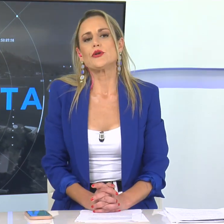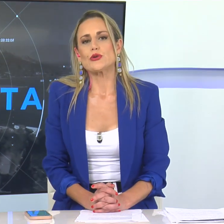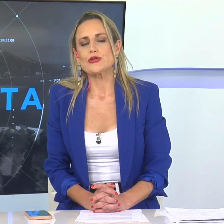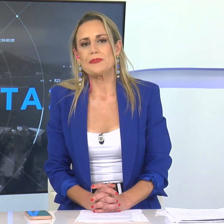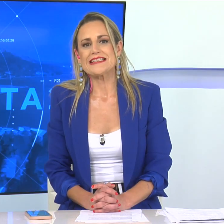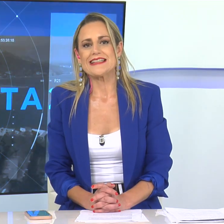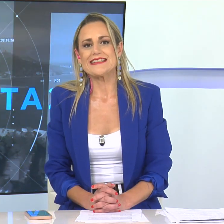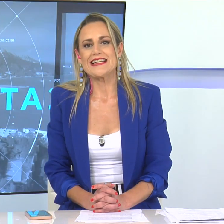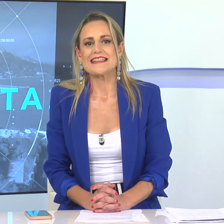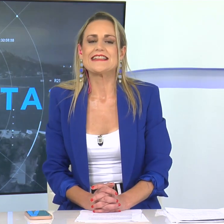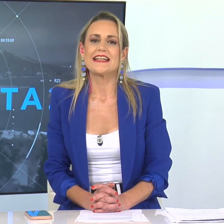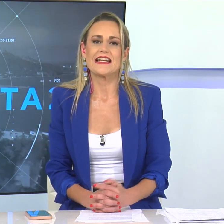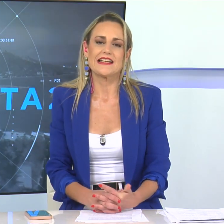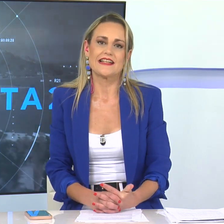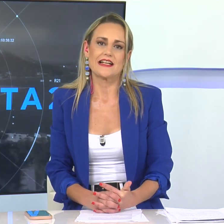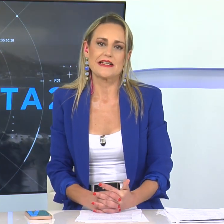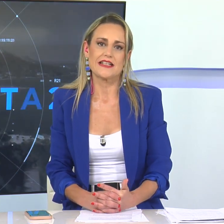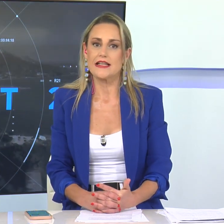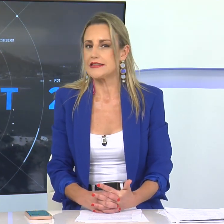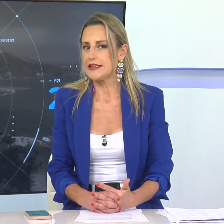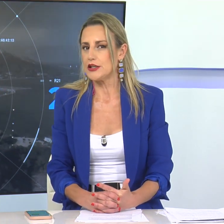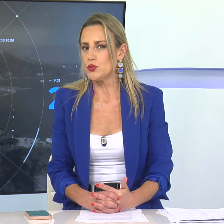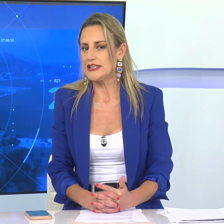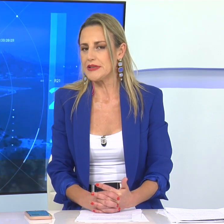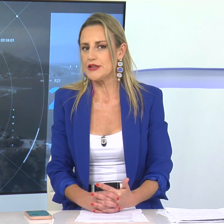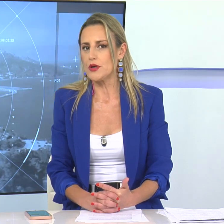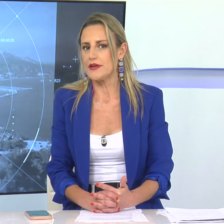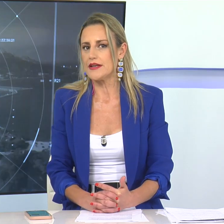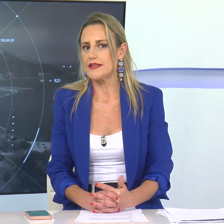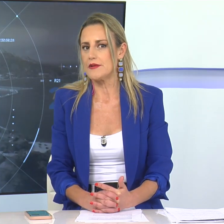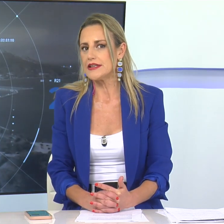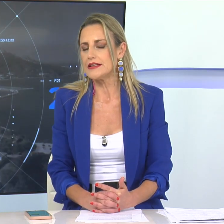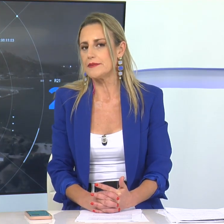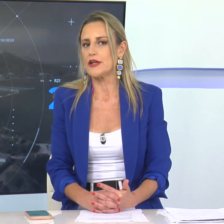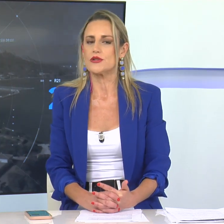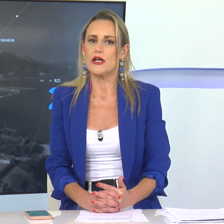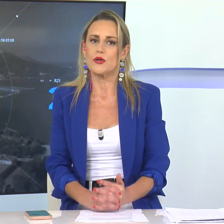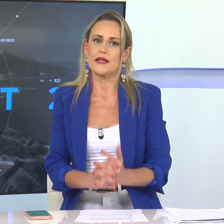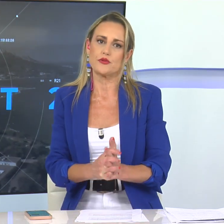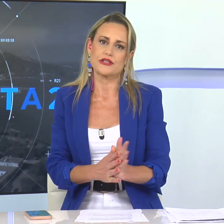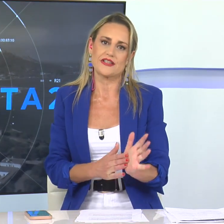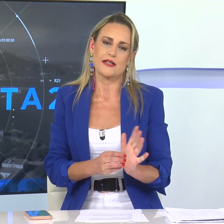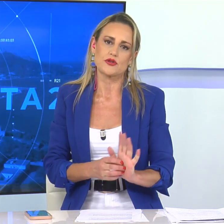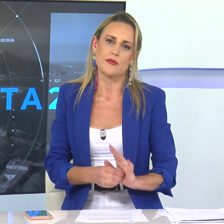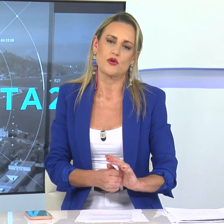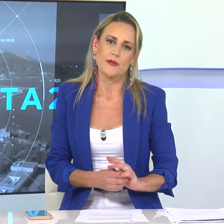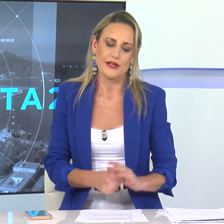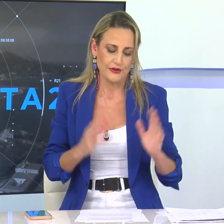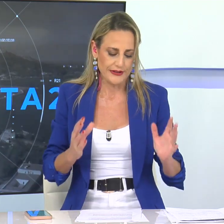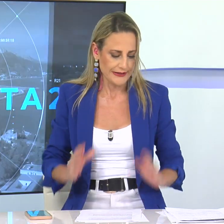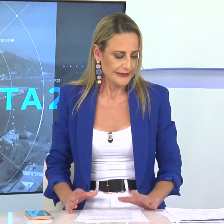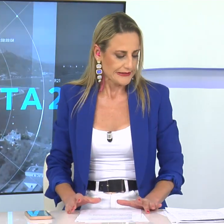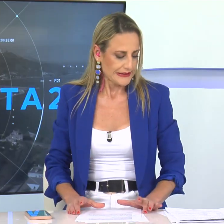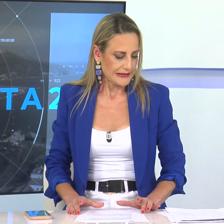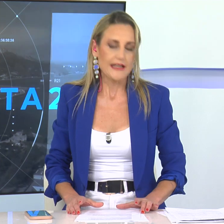12 minutos pasan de las 10 de la mañana de este lunes 29 de abril en menos de una hora pues conectaremos con la monca